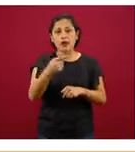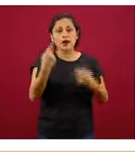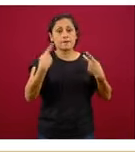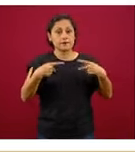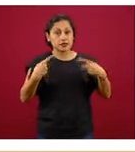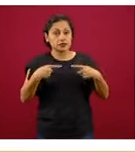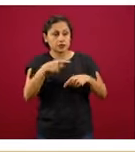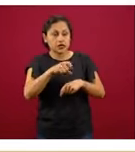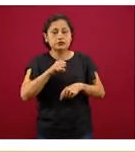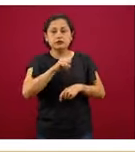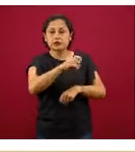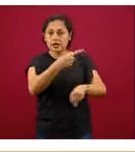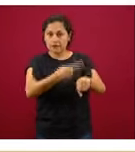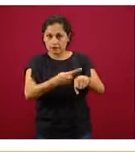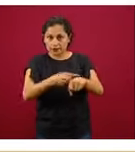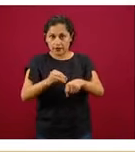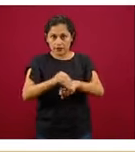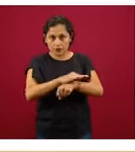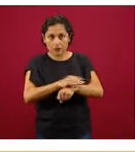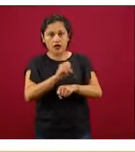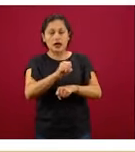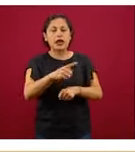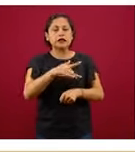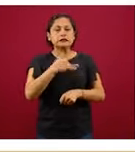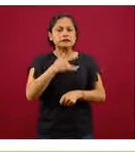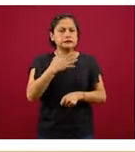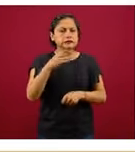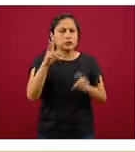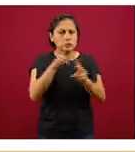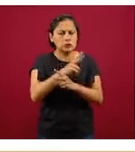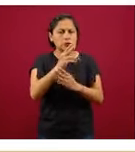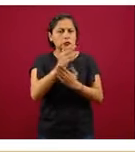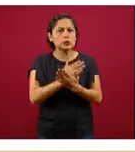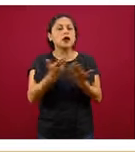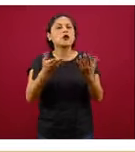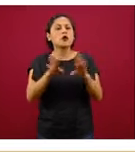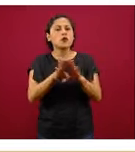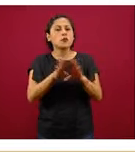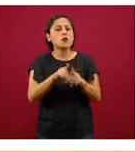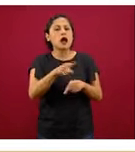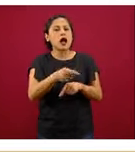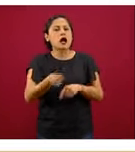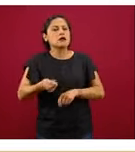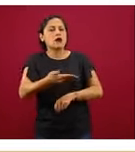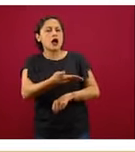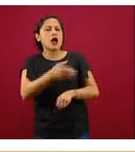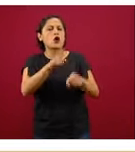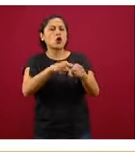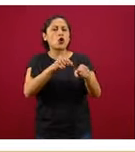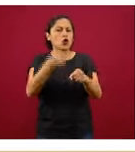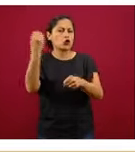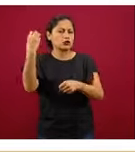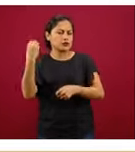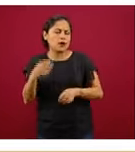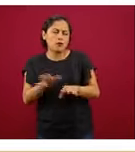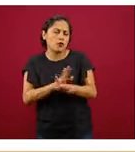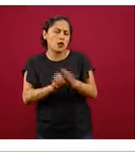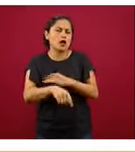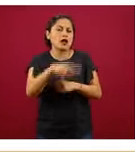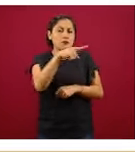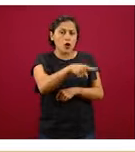sean positivos o que tengan dificultad respiratoria y requieran de una atención, de tal forma que los semaforizamos y decimos que un paciente leve, pues se le da orientación